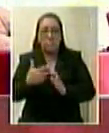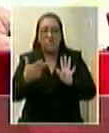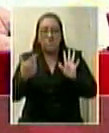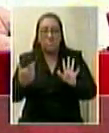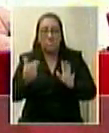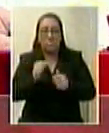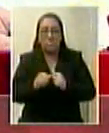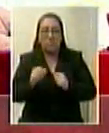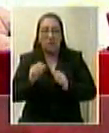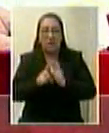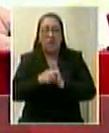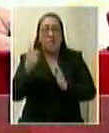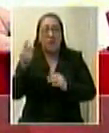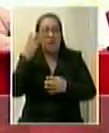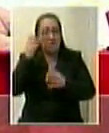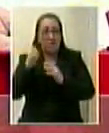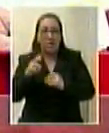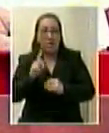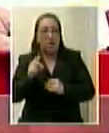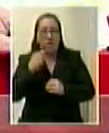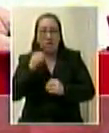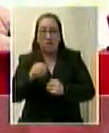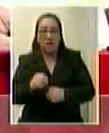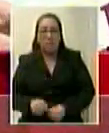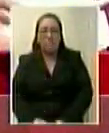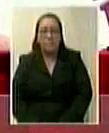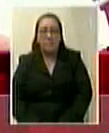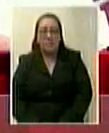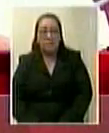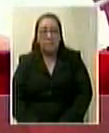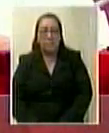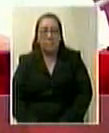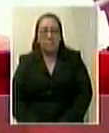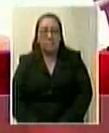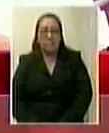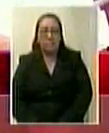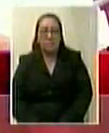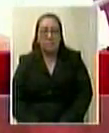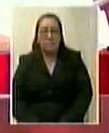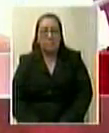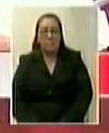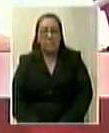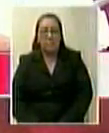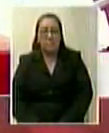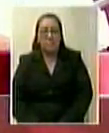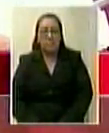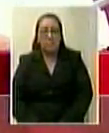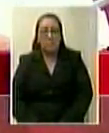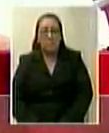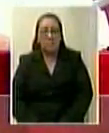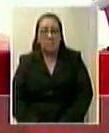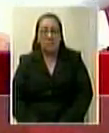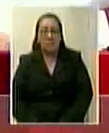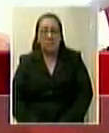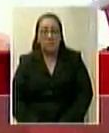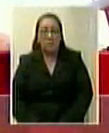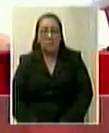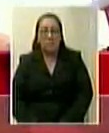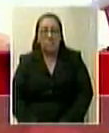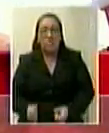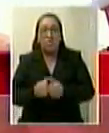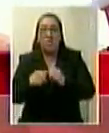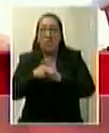numeral 1 de la Ley General de Minería, que no estaba vigente, implicó una aplicación ultraactiva de la